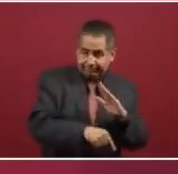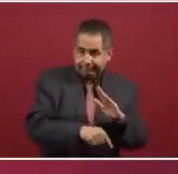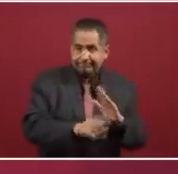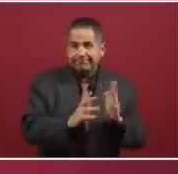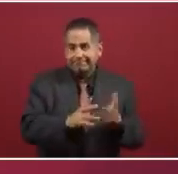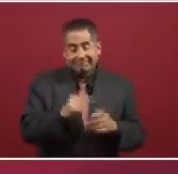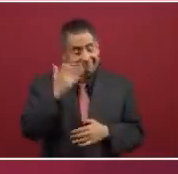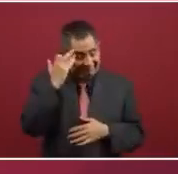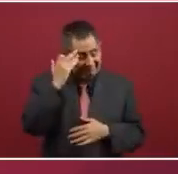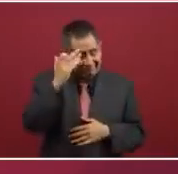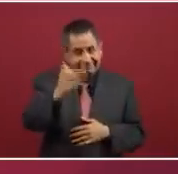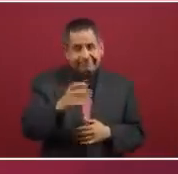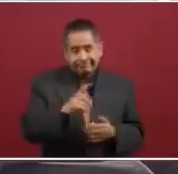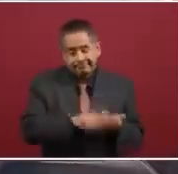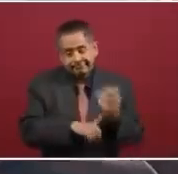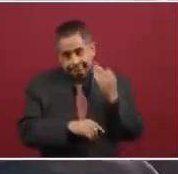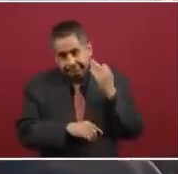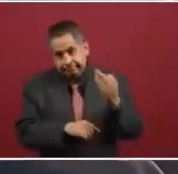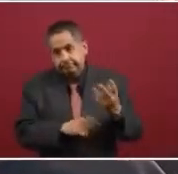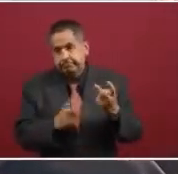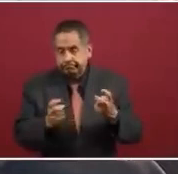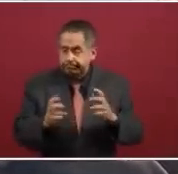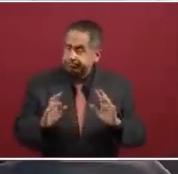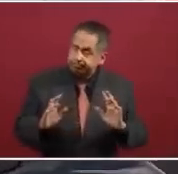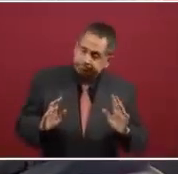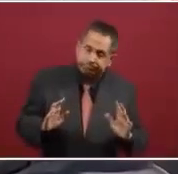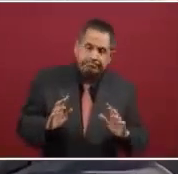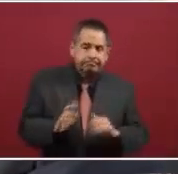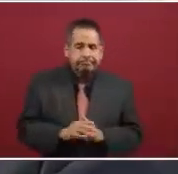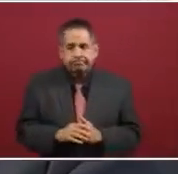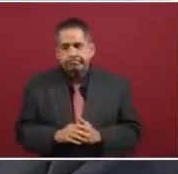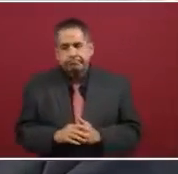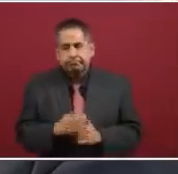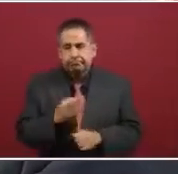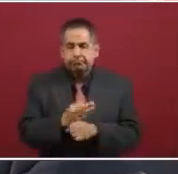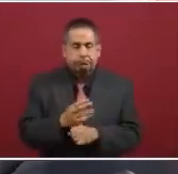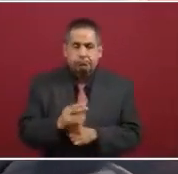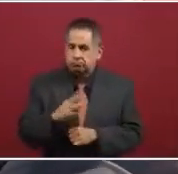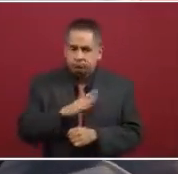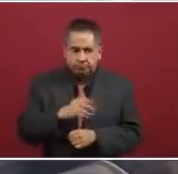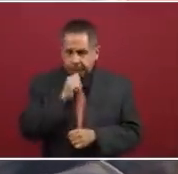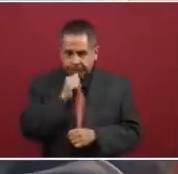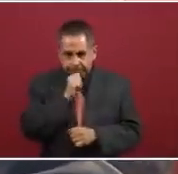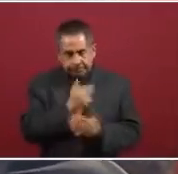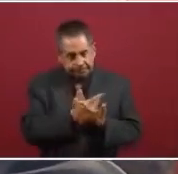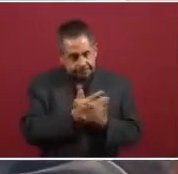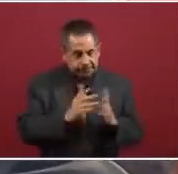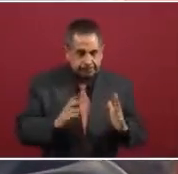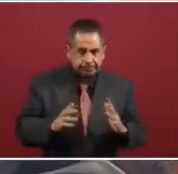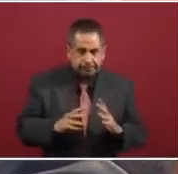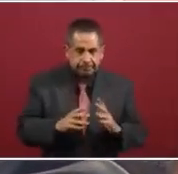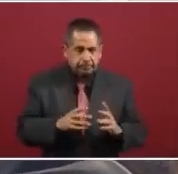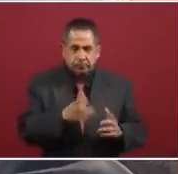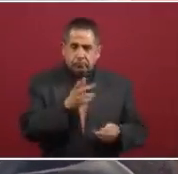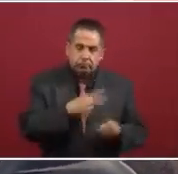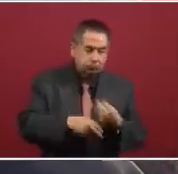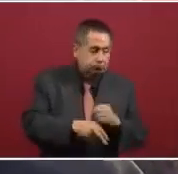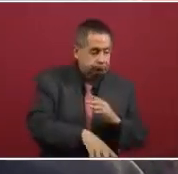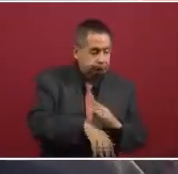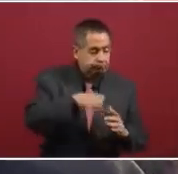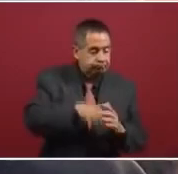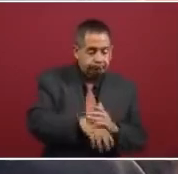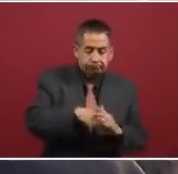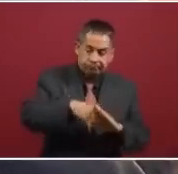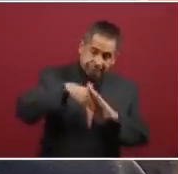tardado. Por eso no hay todavía producción